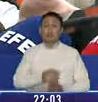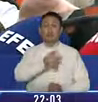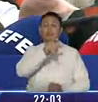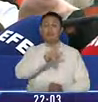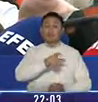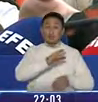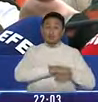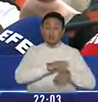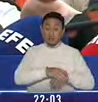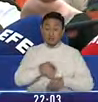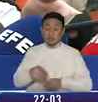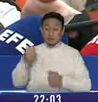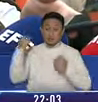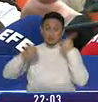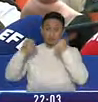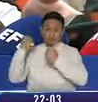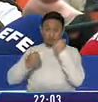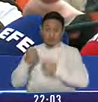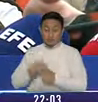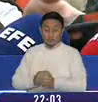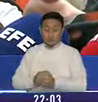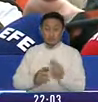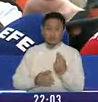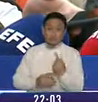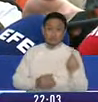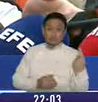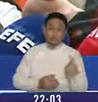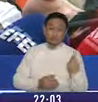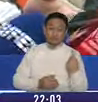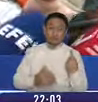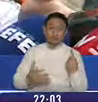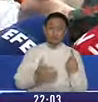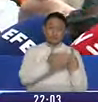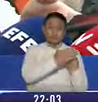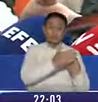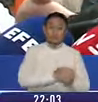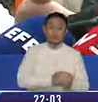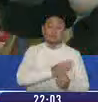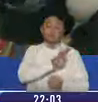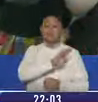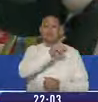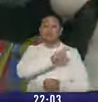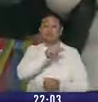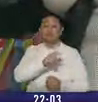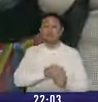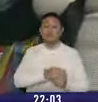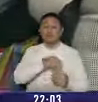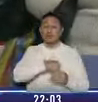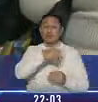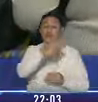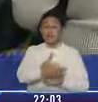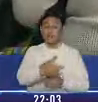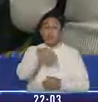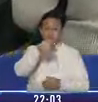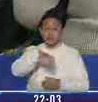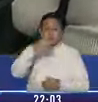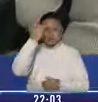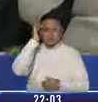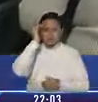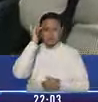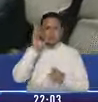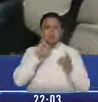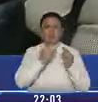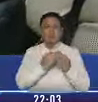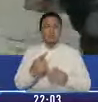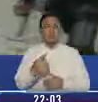personas que supuestamente habían participado en el hecho y son 4 personas. En los exteriores había preocupación. Familiares